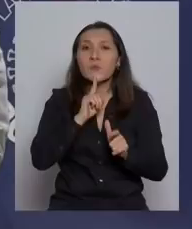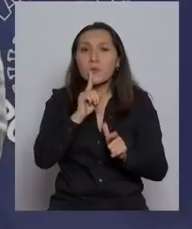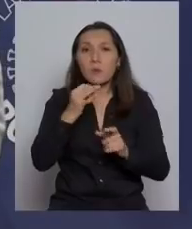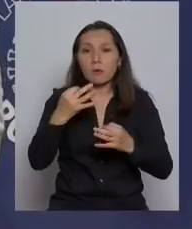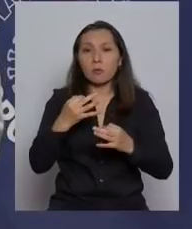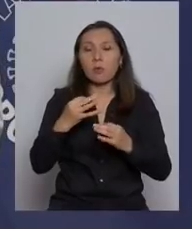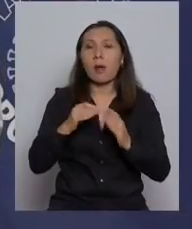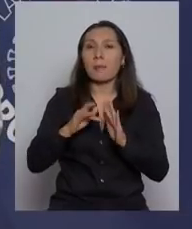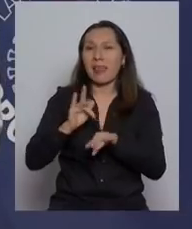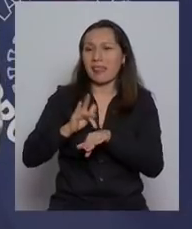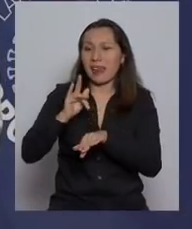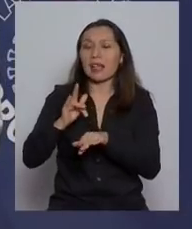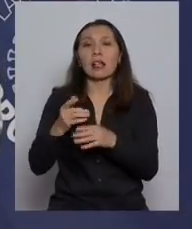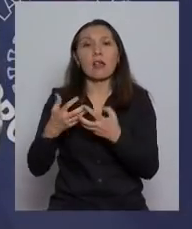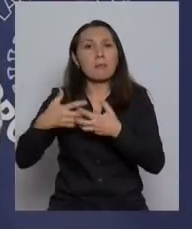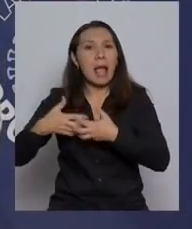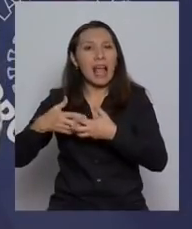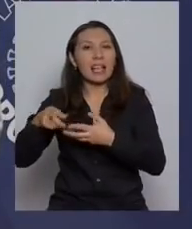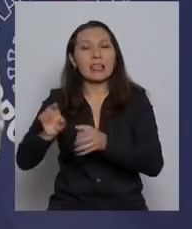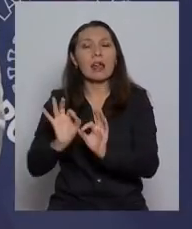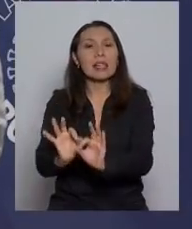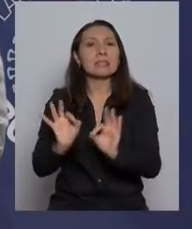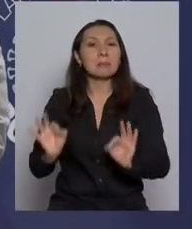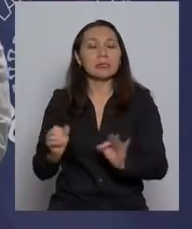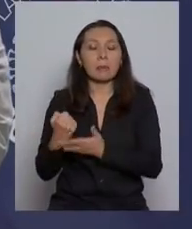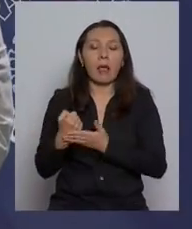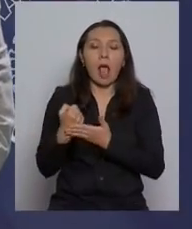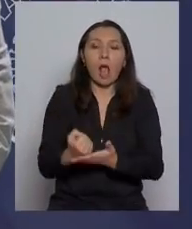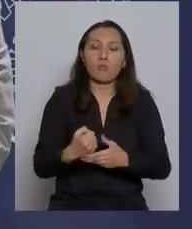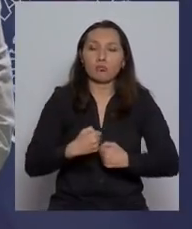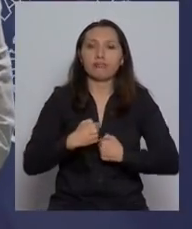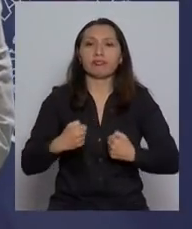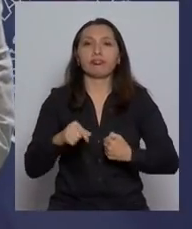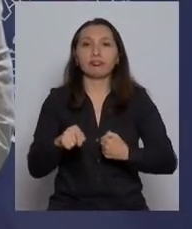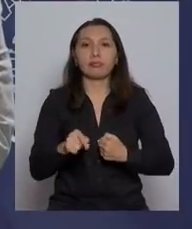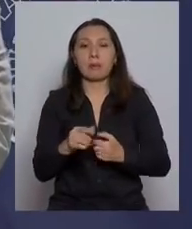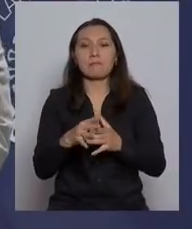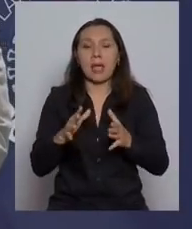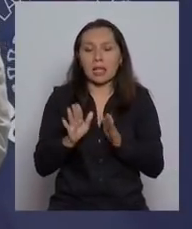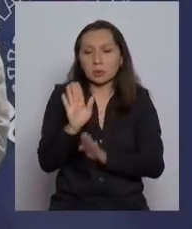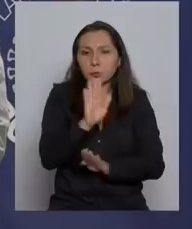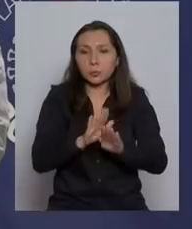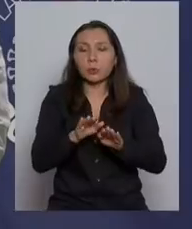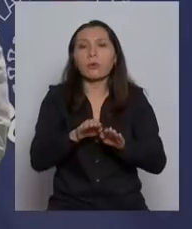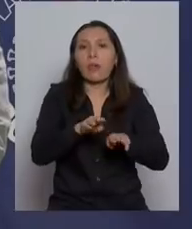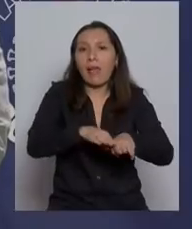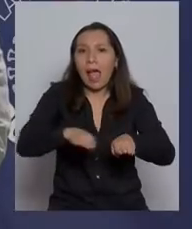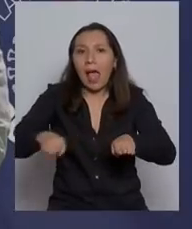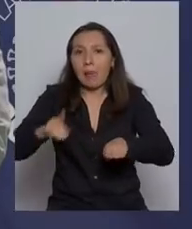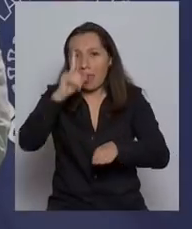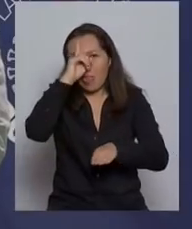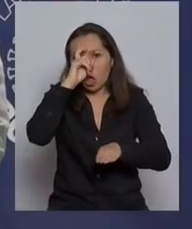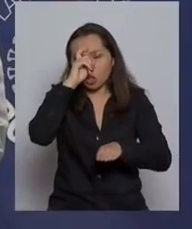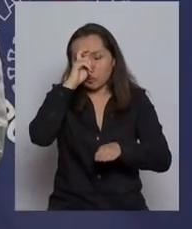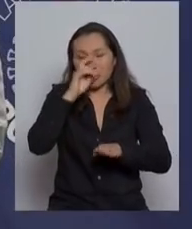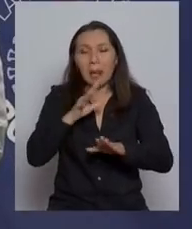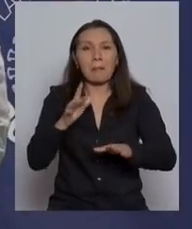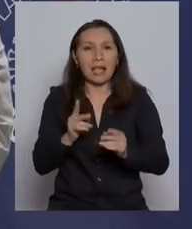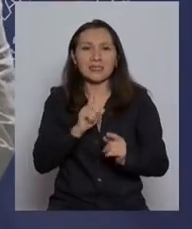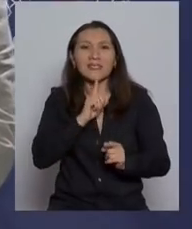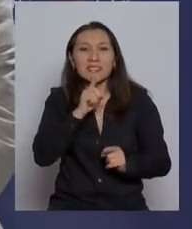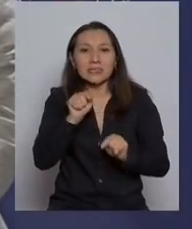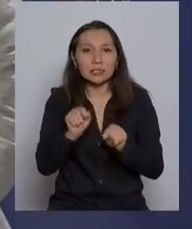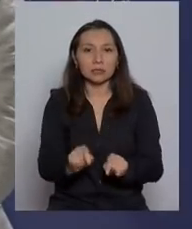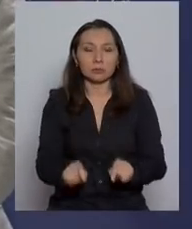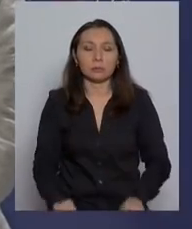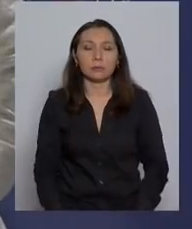mediana complejidad, que son comprados también para fortalecer y complejizar las camas de nuestros hospitales.